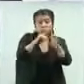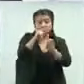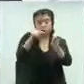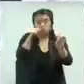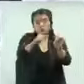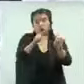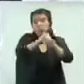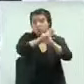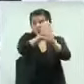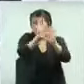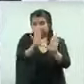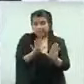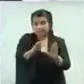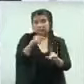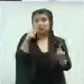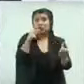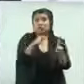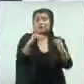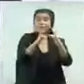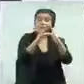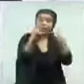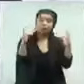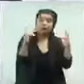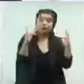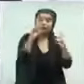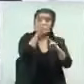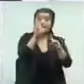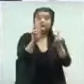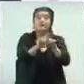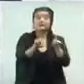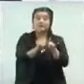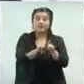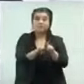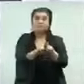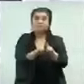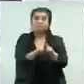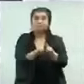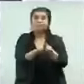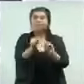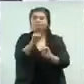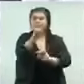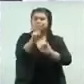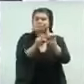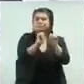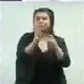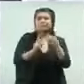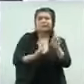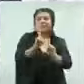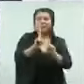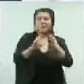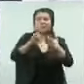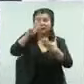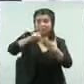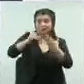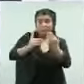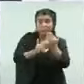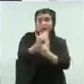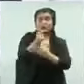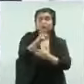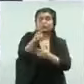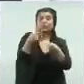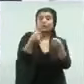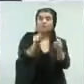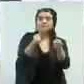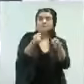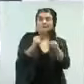hacer con ese puente. Antes de venirnos y preguntar qué proyectos nuevos se van a seguir